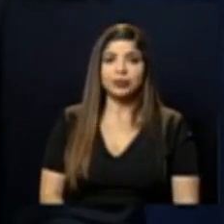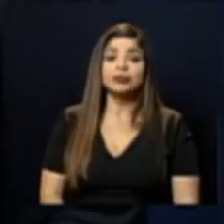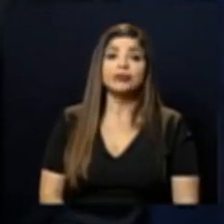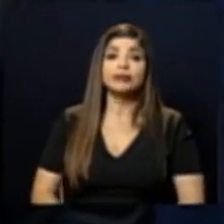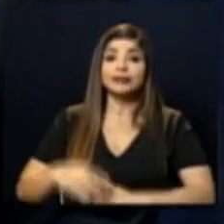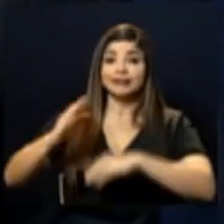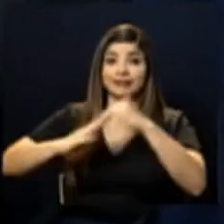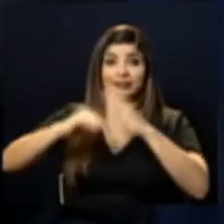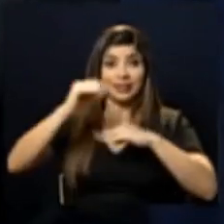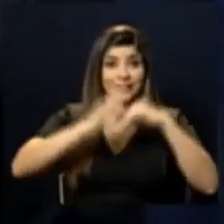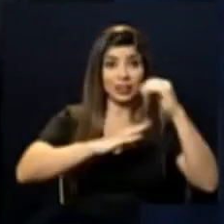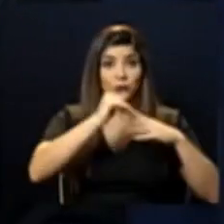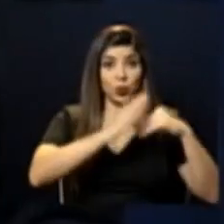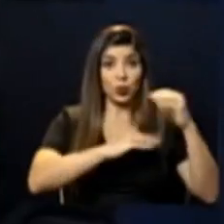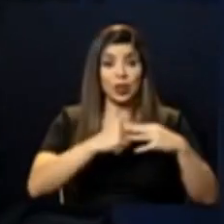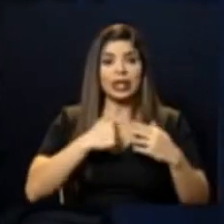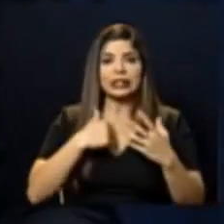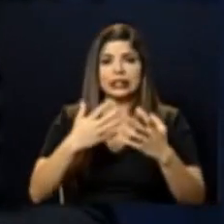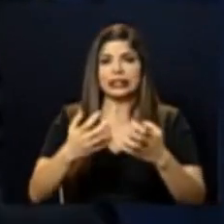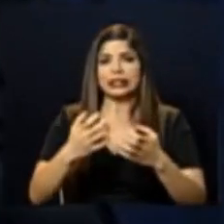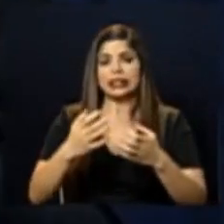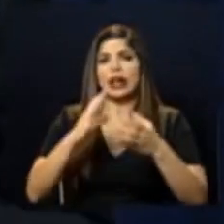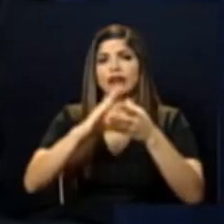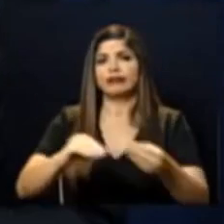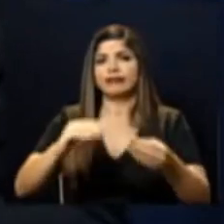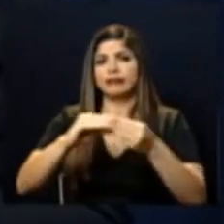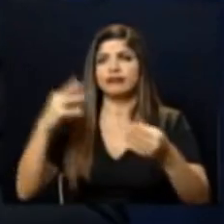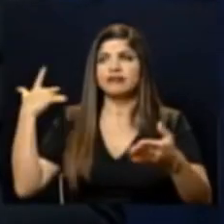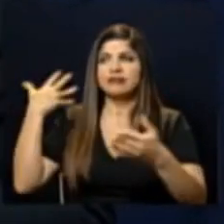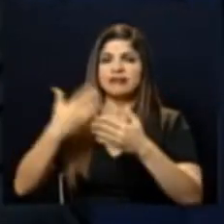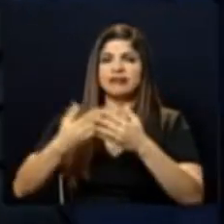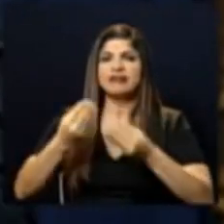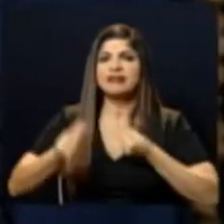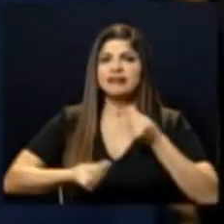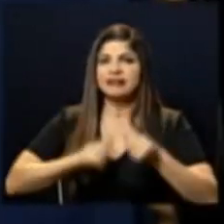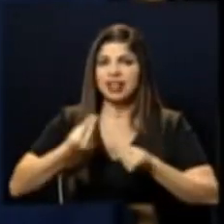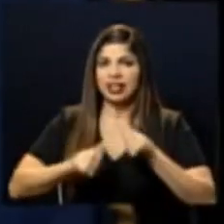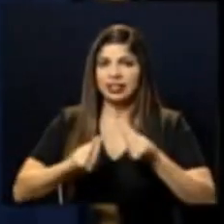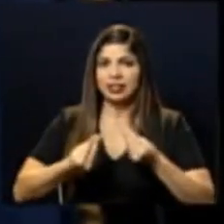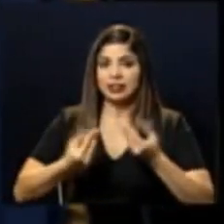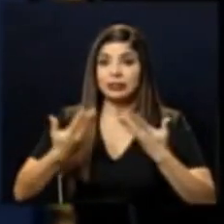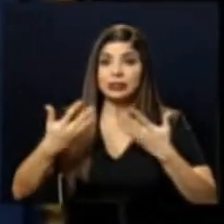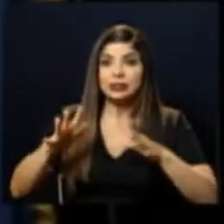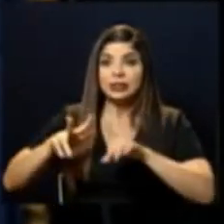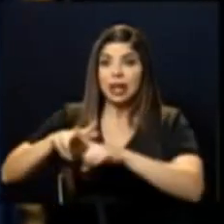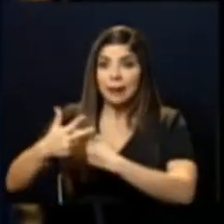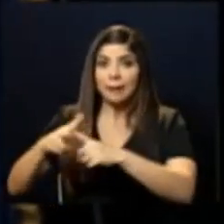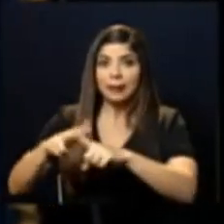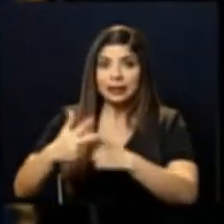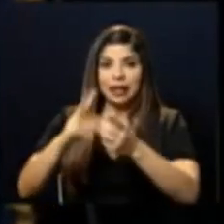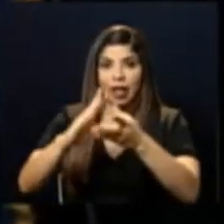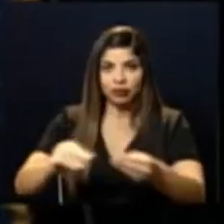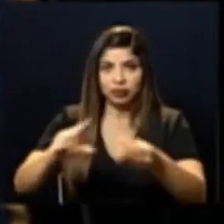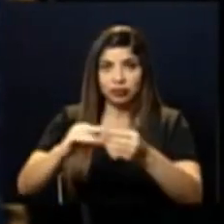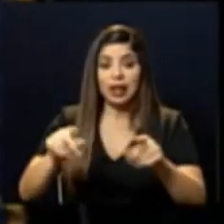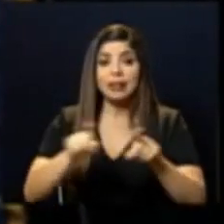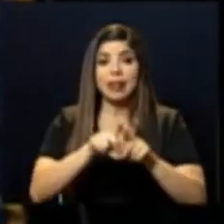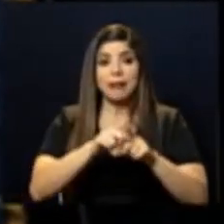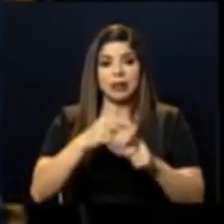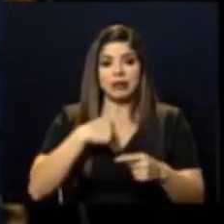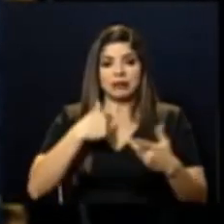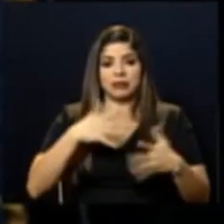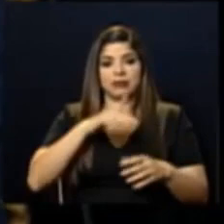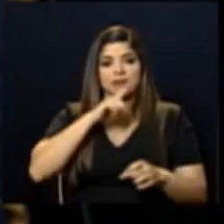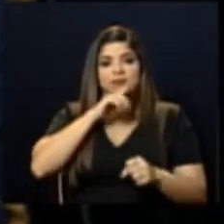En infraestructura, deseo compartir lo hecho hasta ahora, lo que se ha iniciado y el